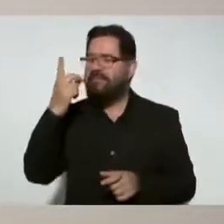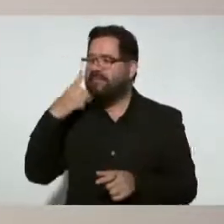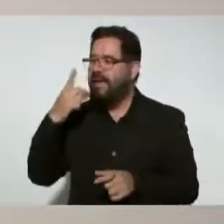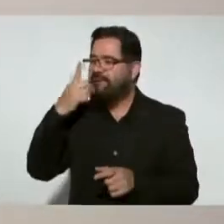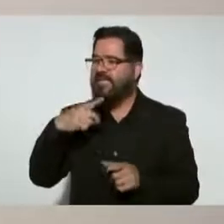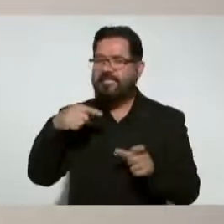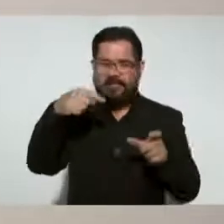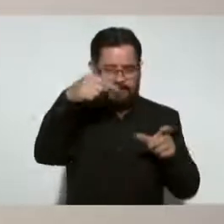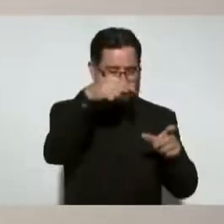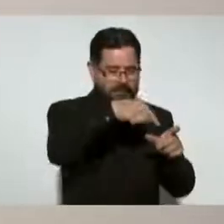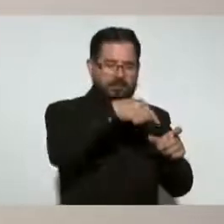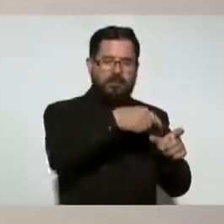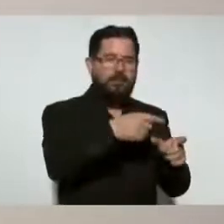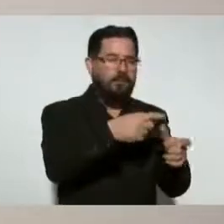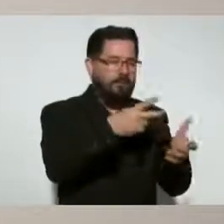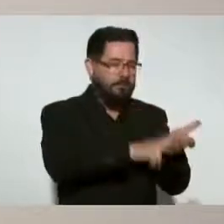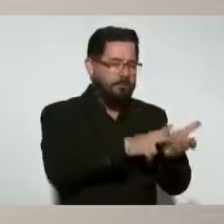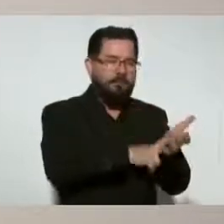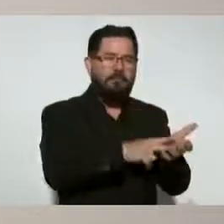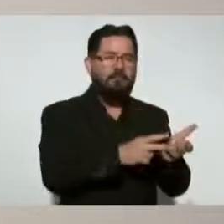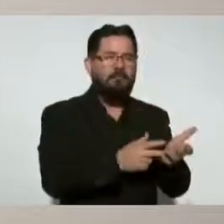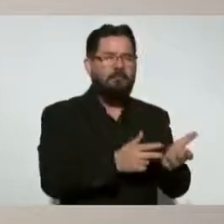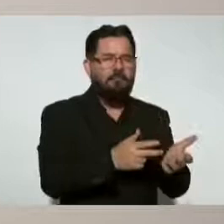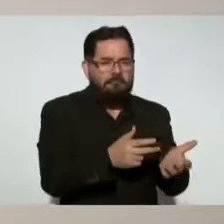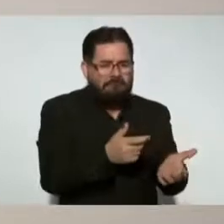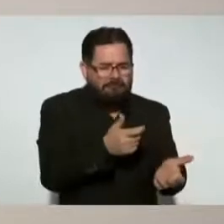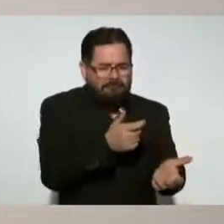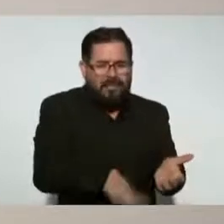cuesta 10 pesos